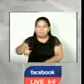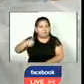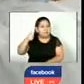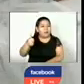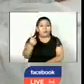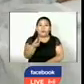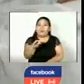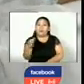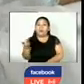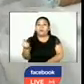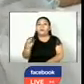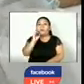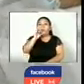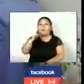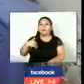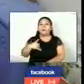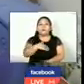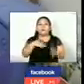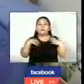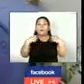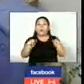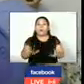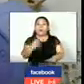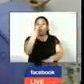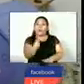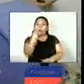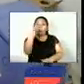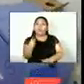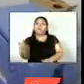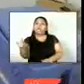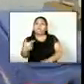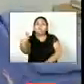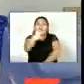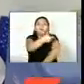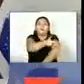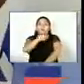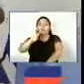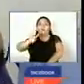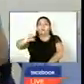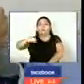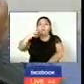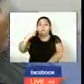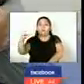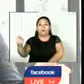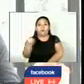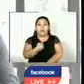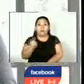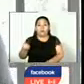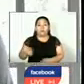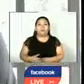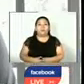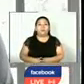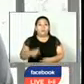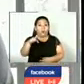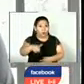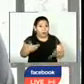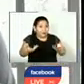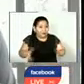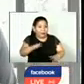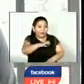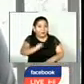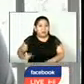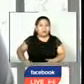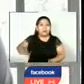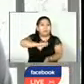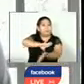autoridades sanitarias, ya que a diario se les aplica la dosis del fármaco a más de 4.000 salvadoreños. El Salvador ya tiene adquiridos